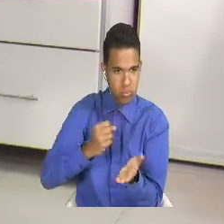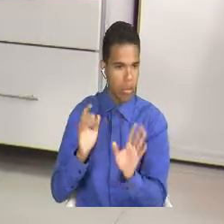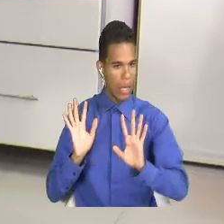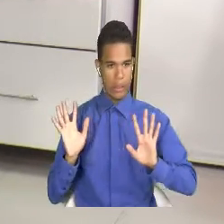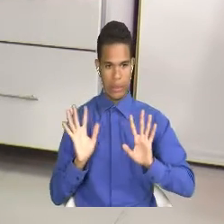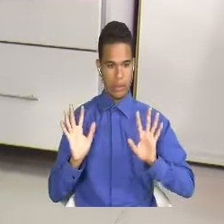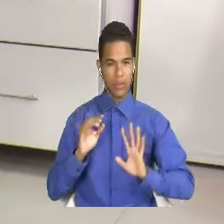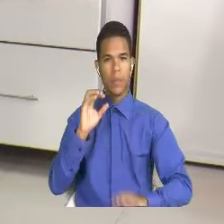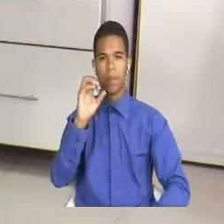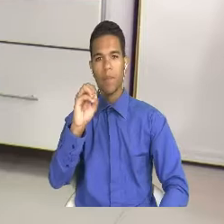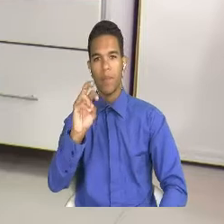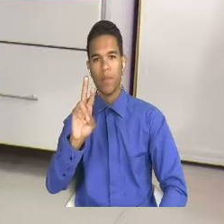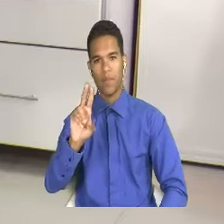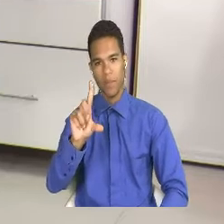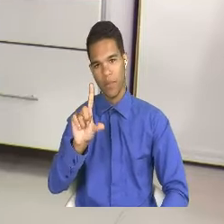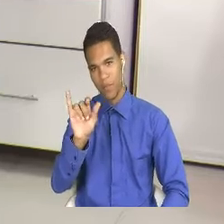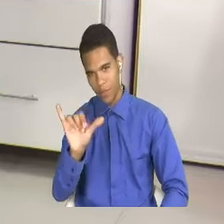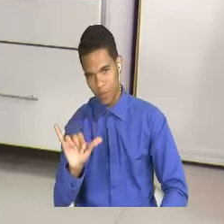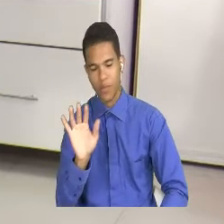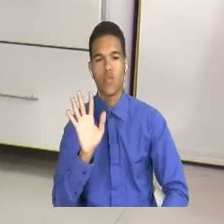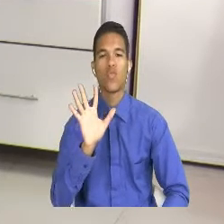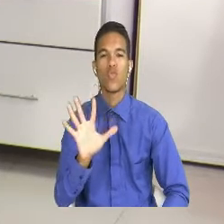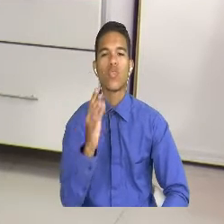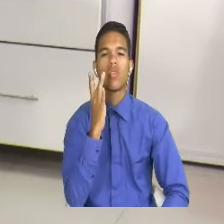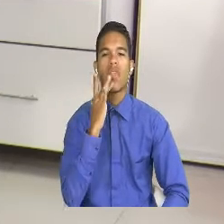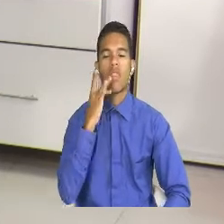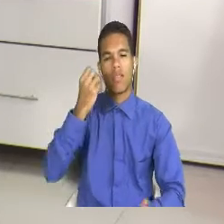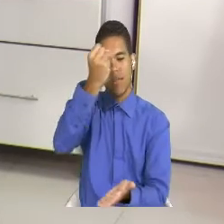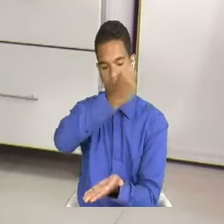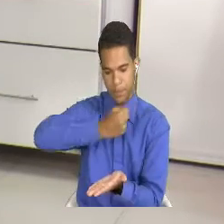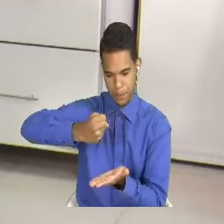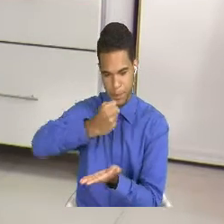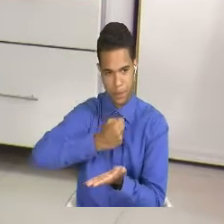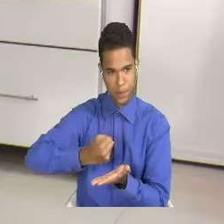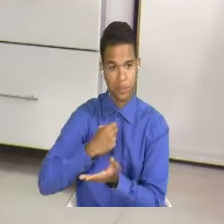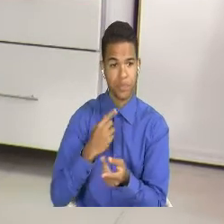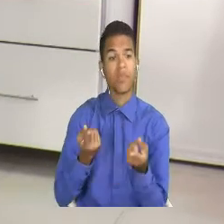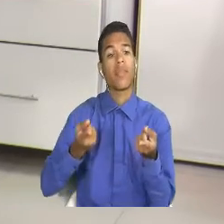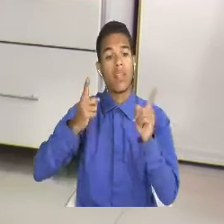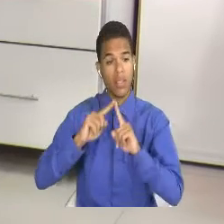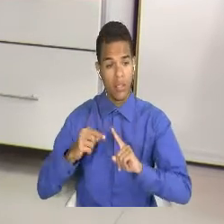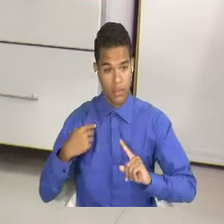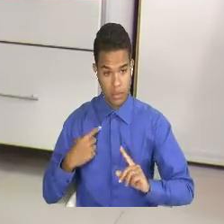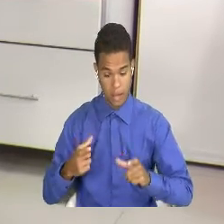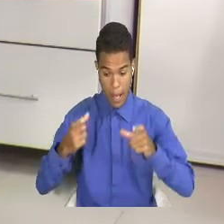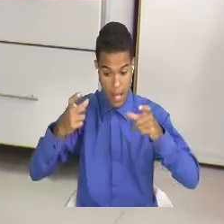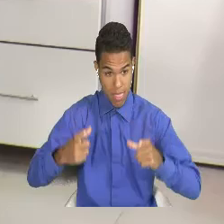salsa Orly, eso. Igual podemos adicionar todos esos para hacer un emplatado bien grande.